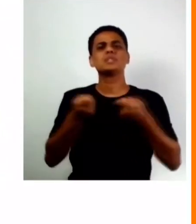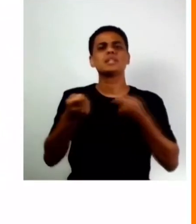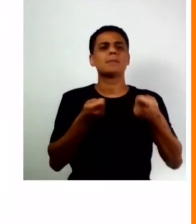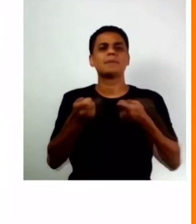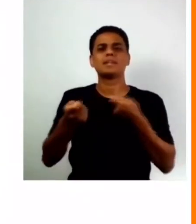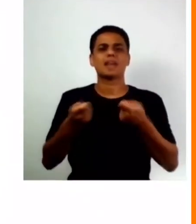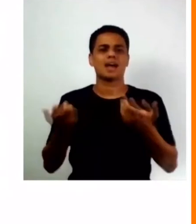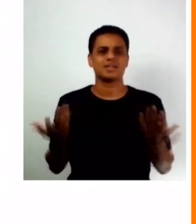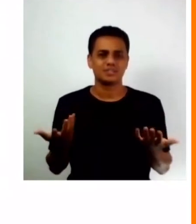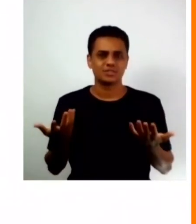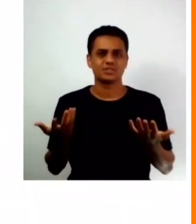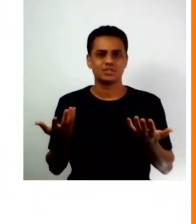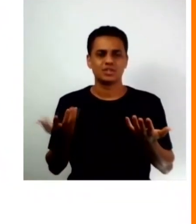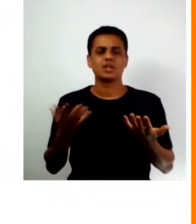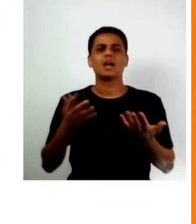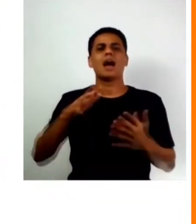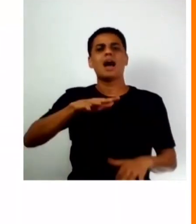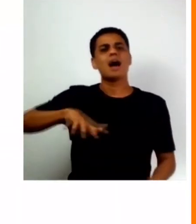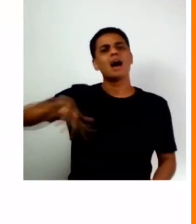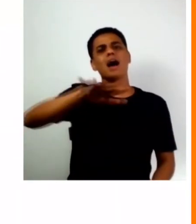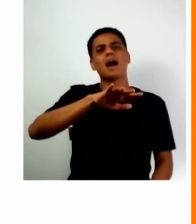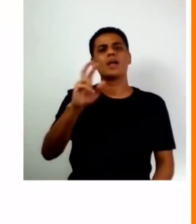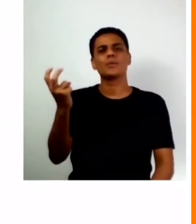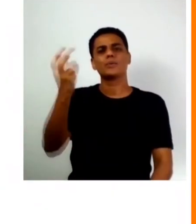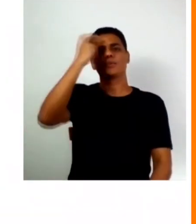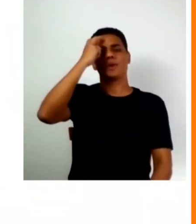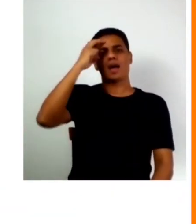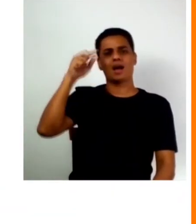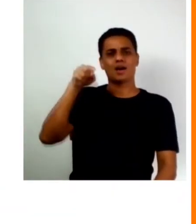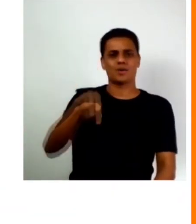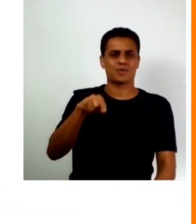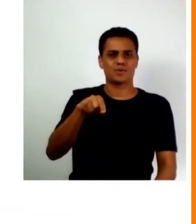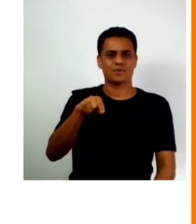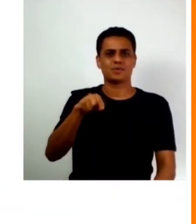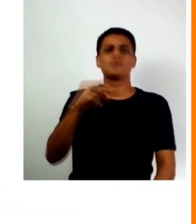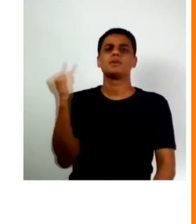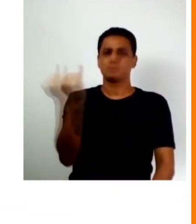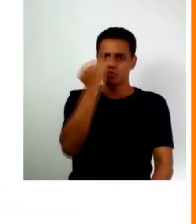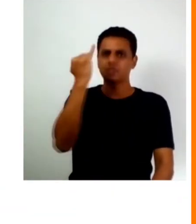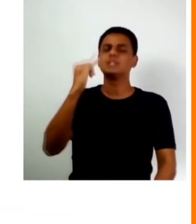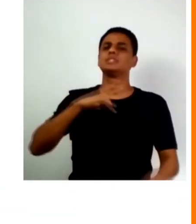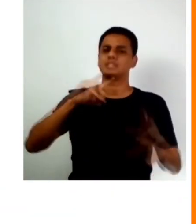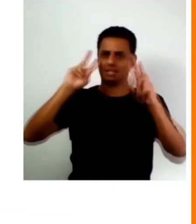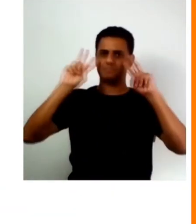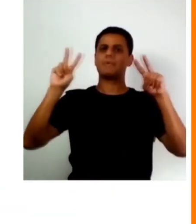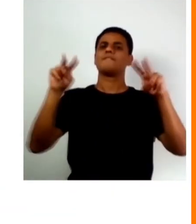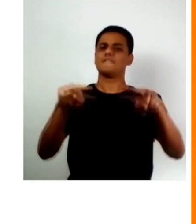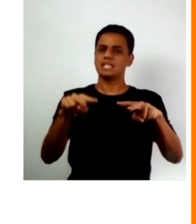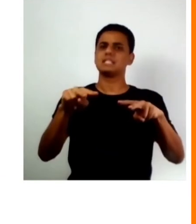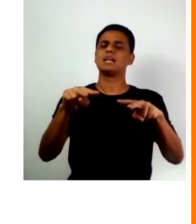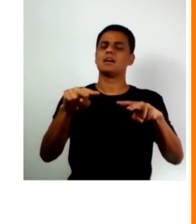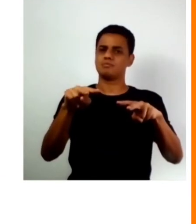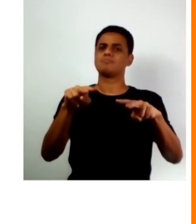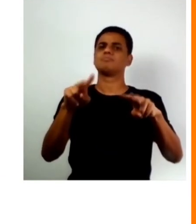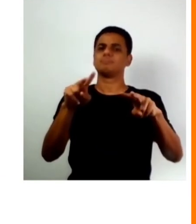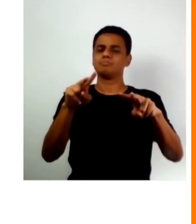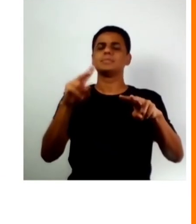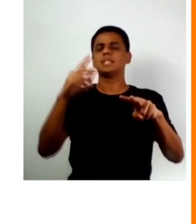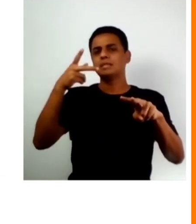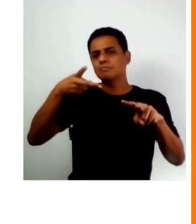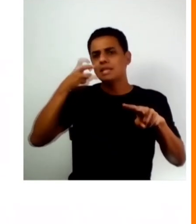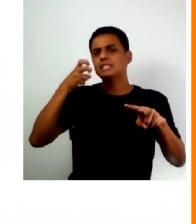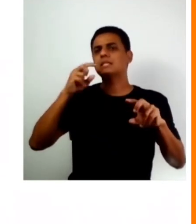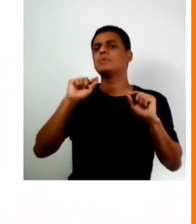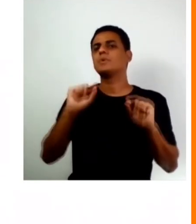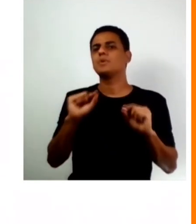sostenibilidade cultural e sobre todo unha visión crítica sobre esta visión de o mantenimiento de